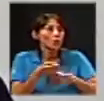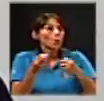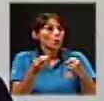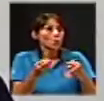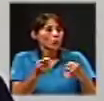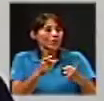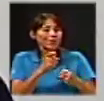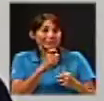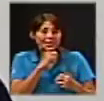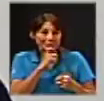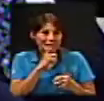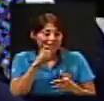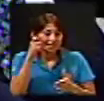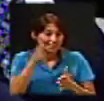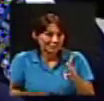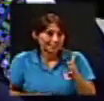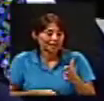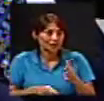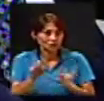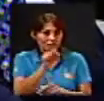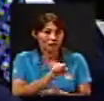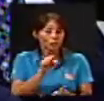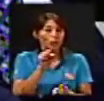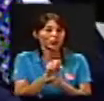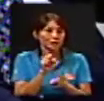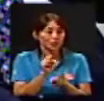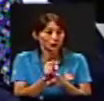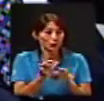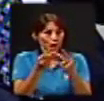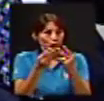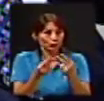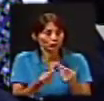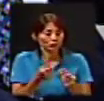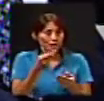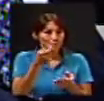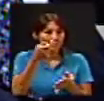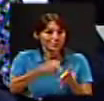la silla fiscal en la que estamos sentados